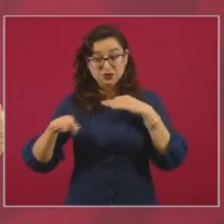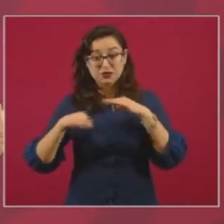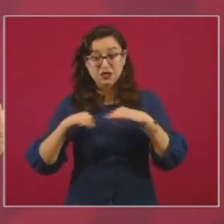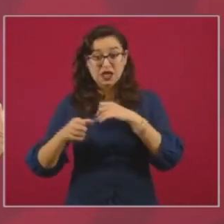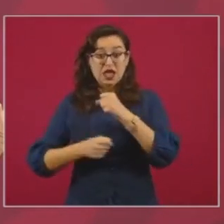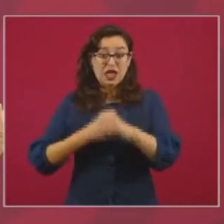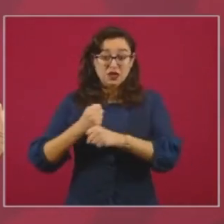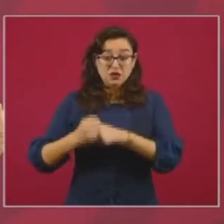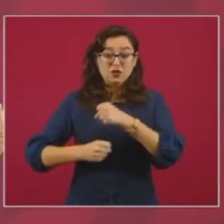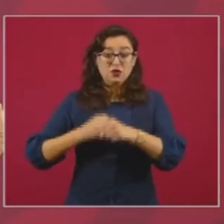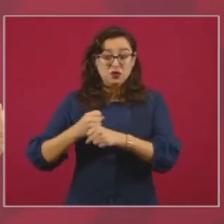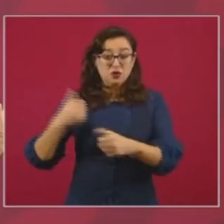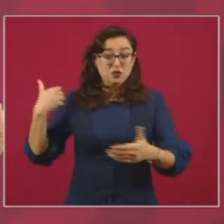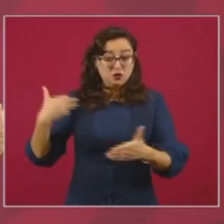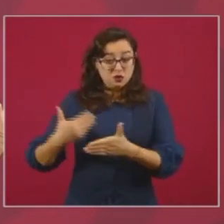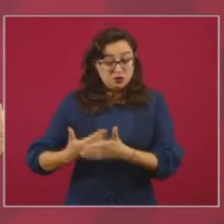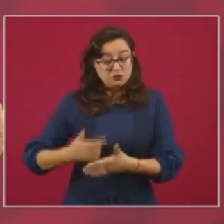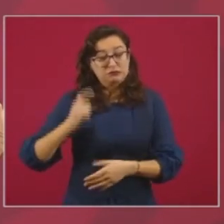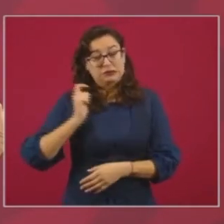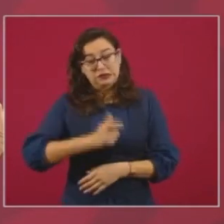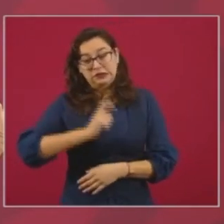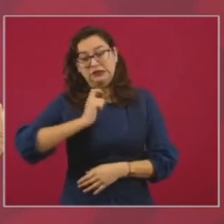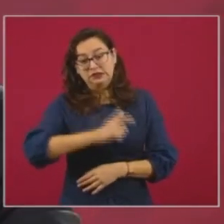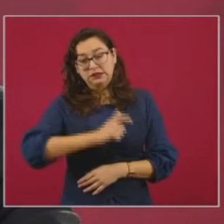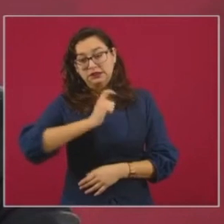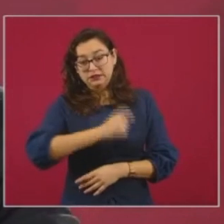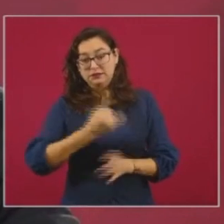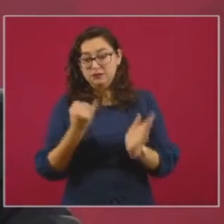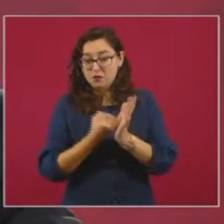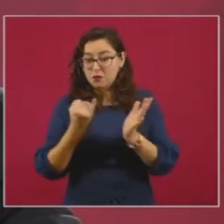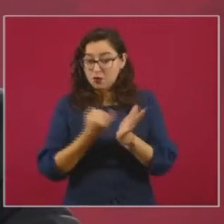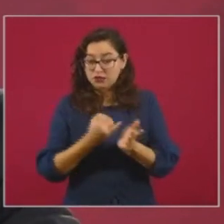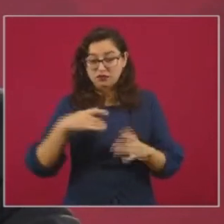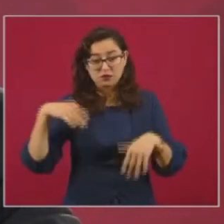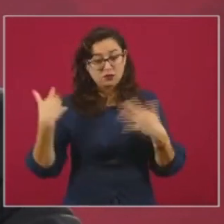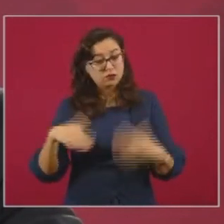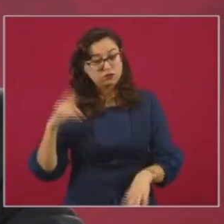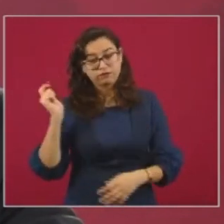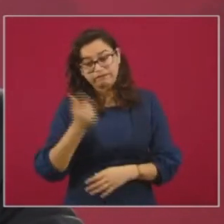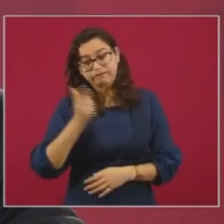cobraron altas comisiones. Entonces ya en la ley